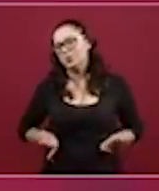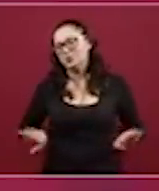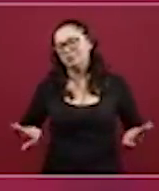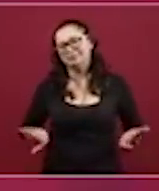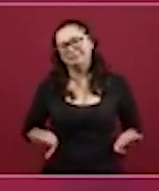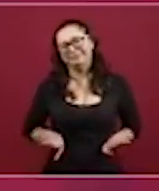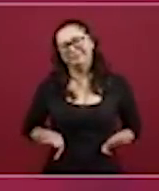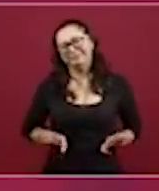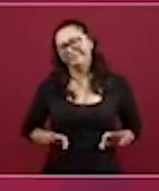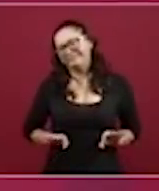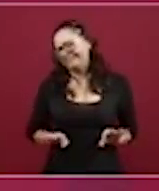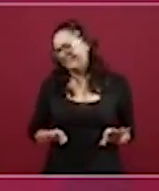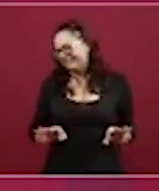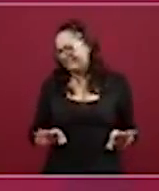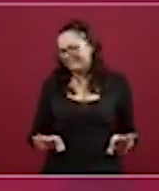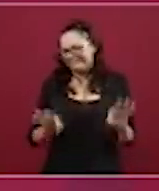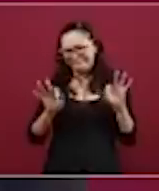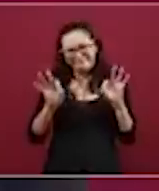de